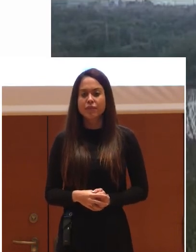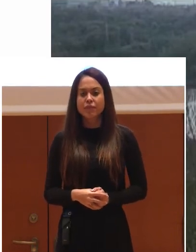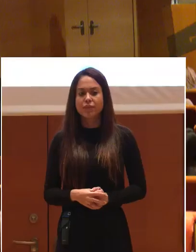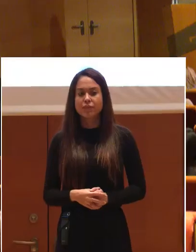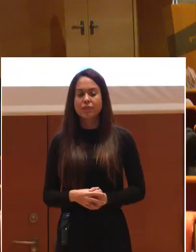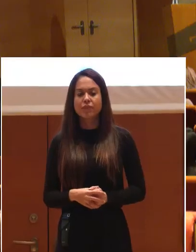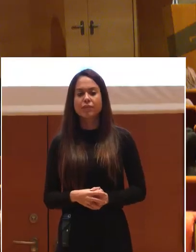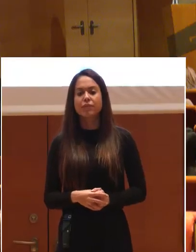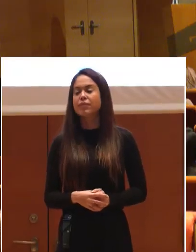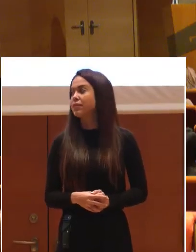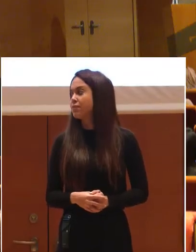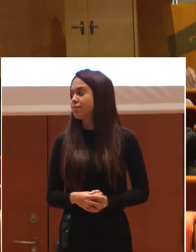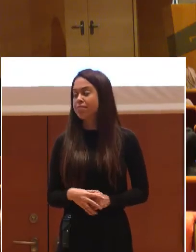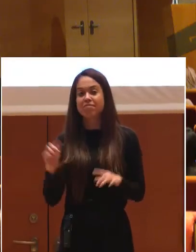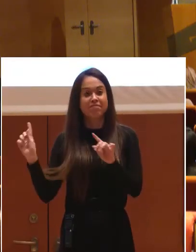hermana